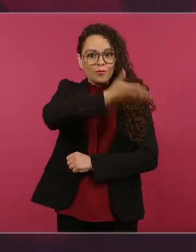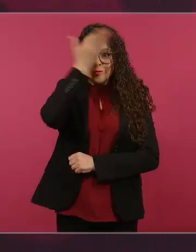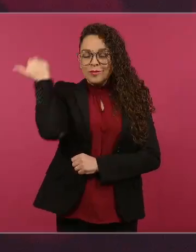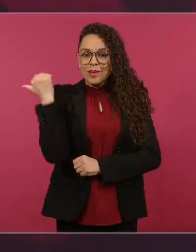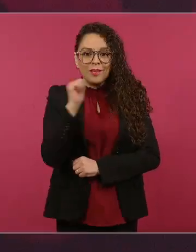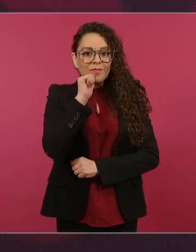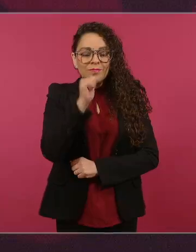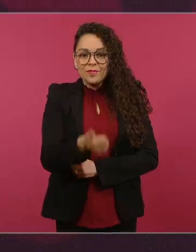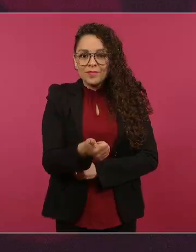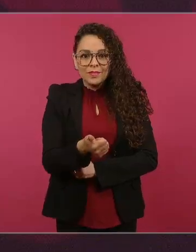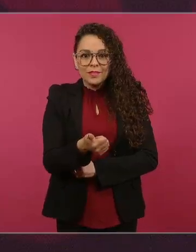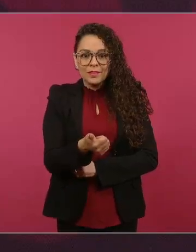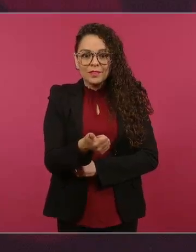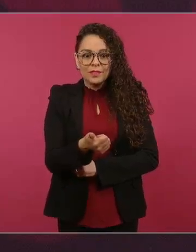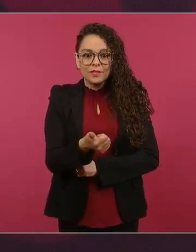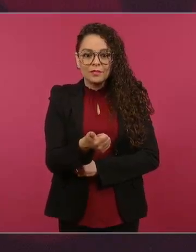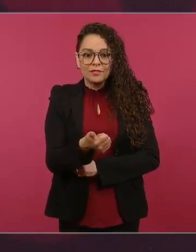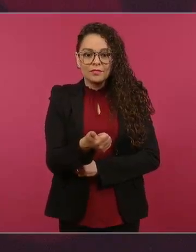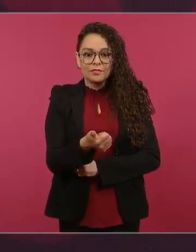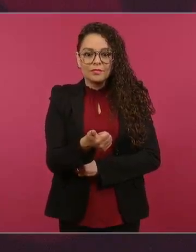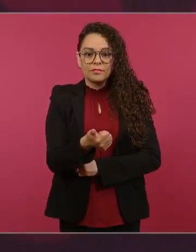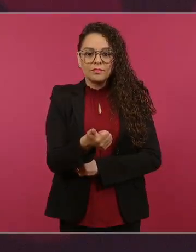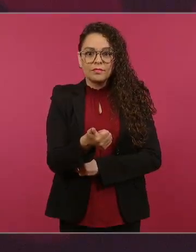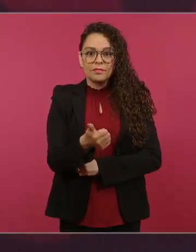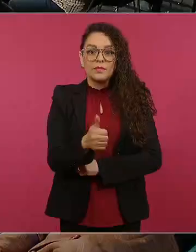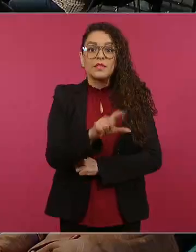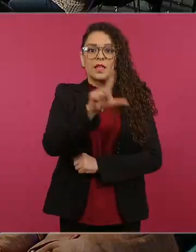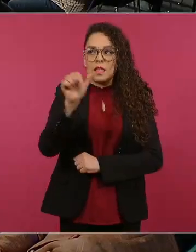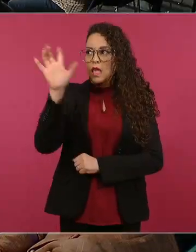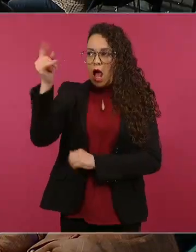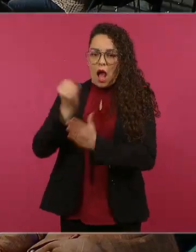tomaron decisiones, se indagó